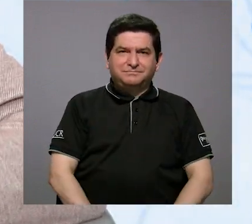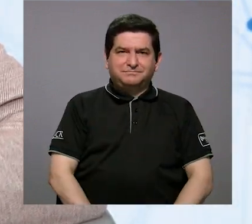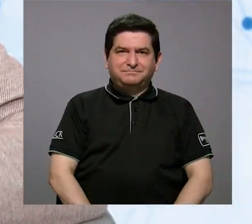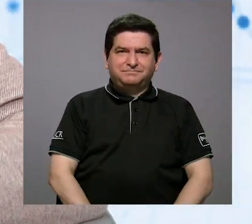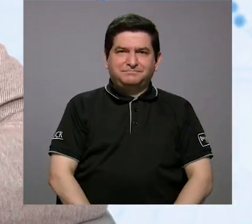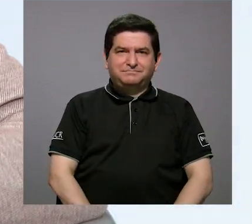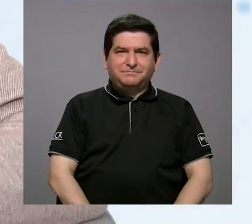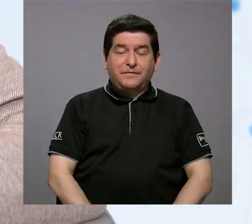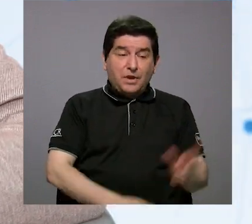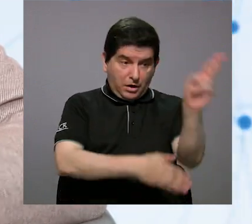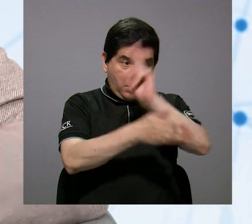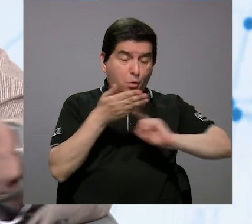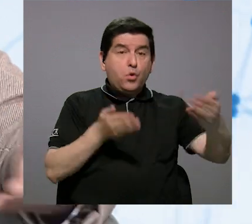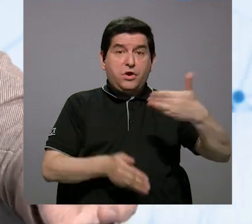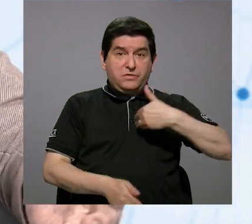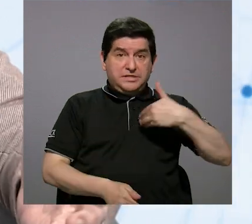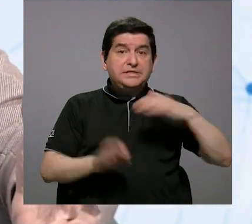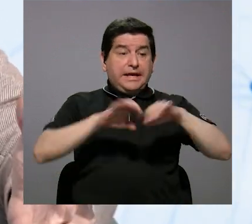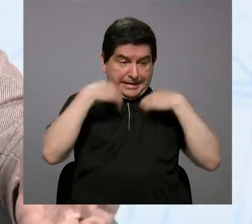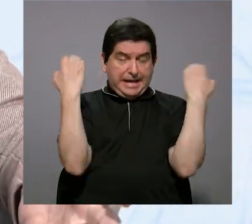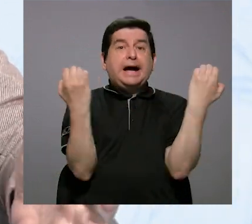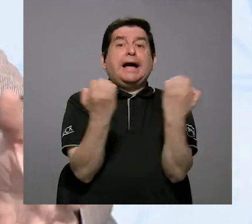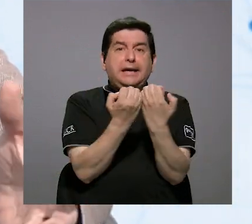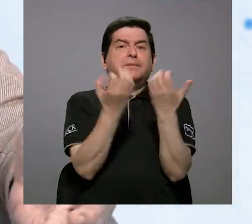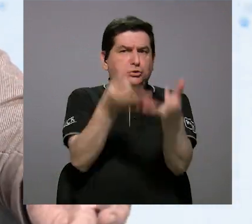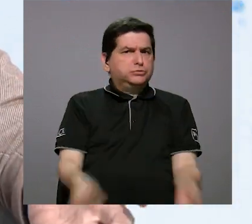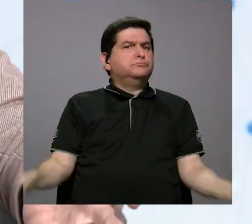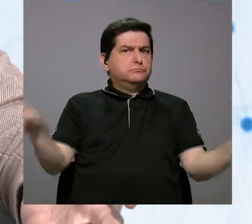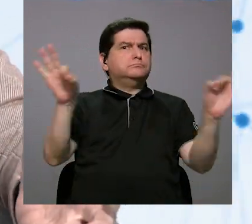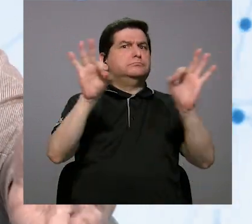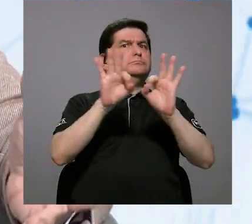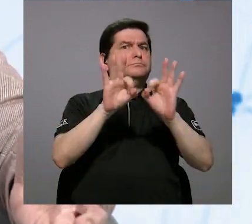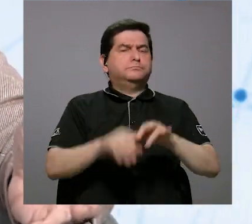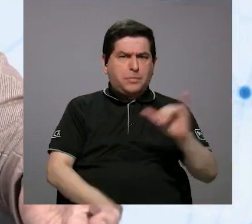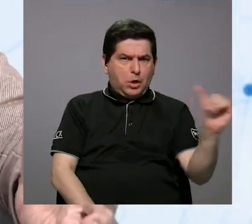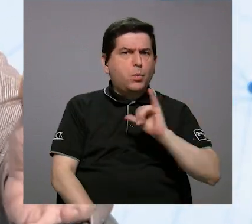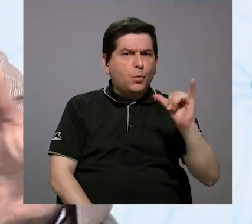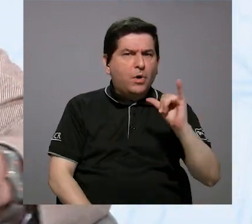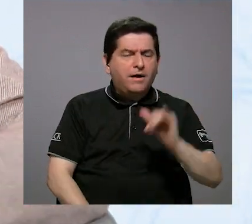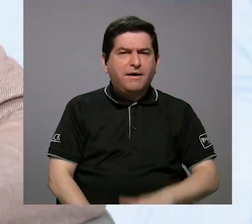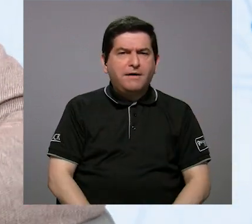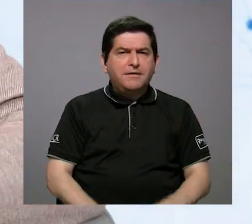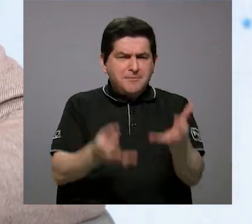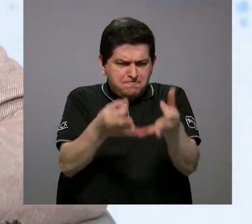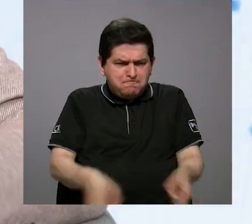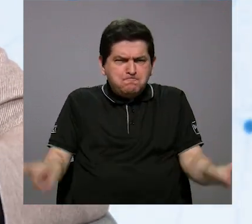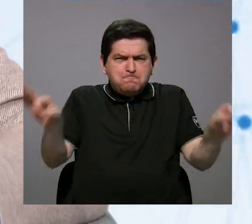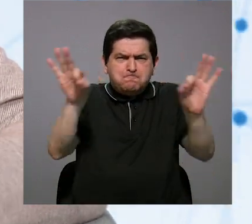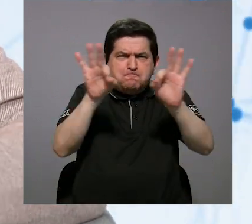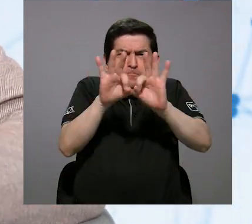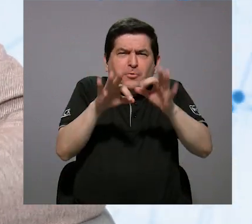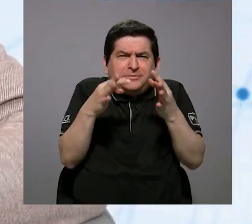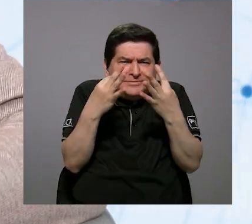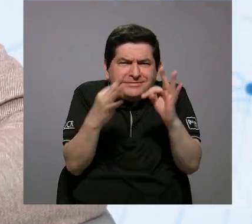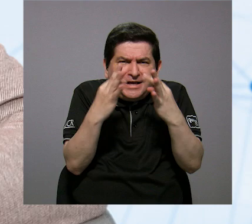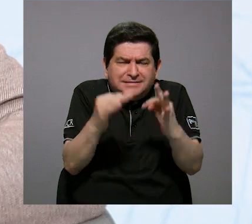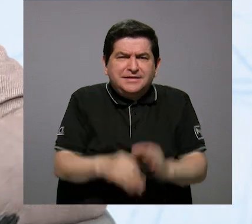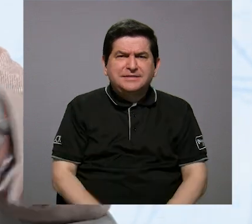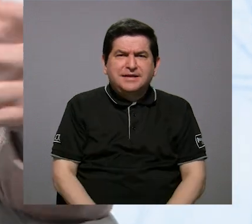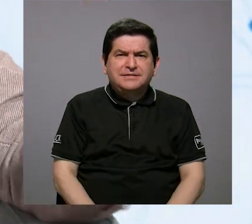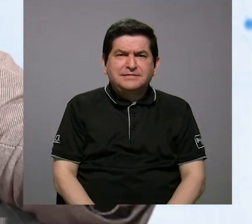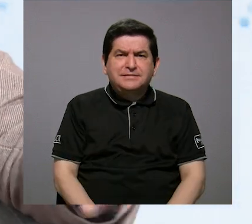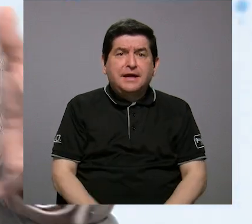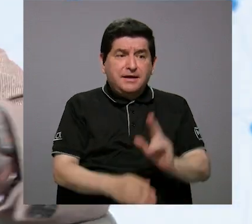Básicamente, digamos, la universidad tiene unos equipos muy importantes, bueno, ahí que también es importante ponerlos